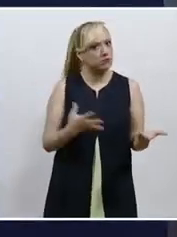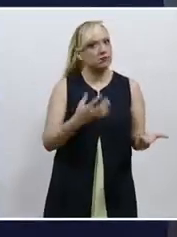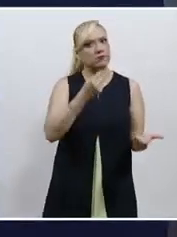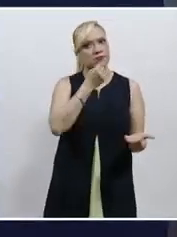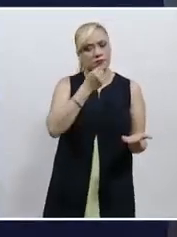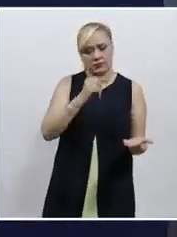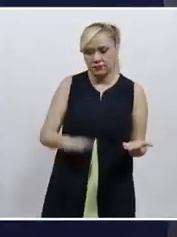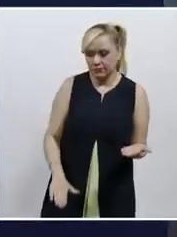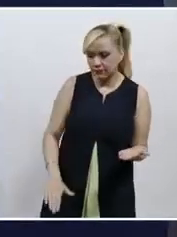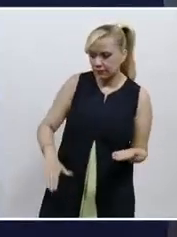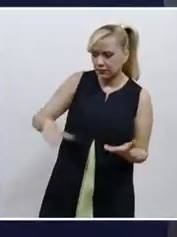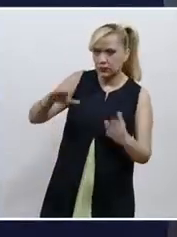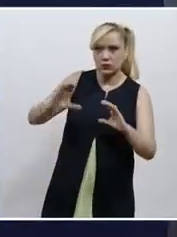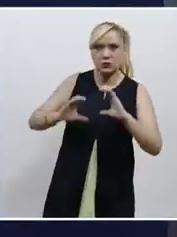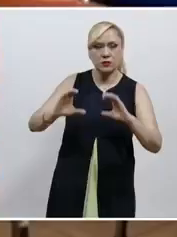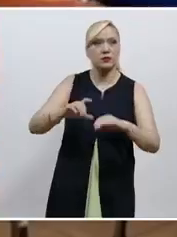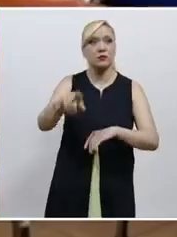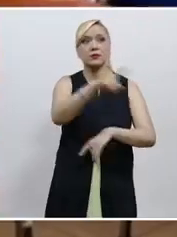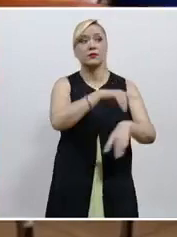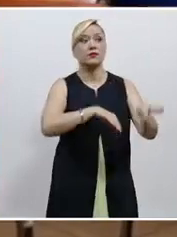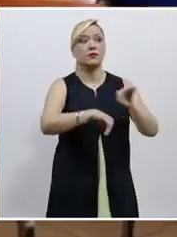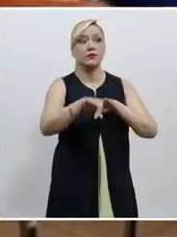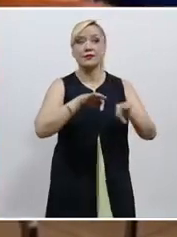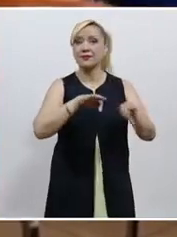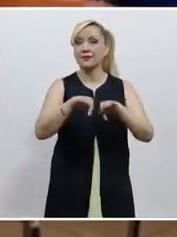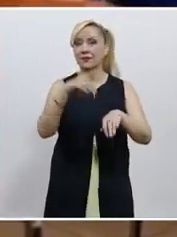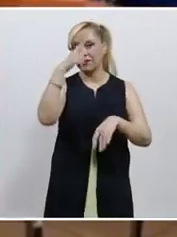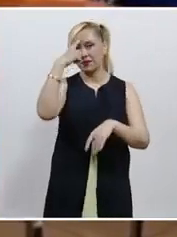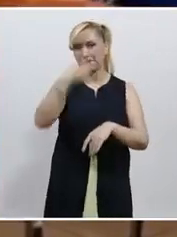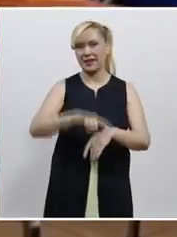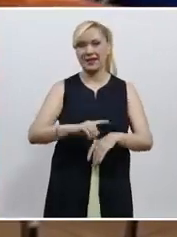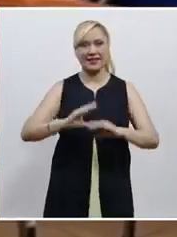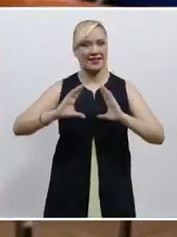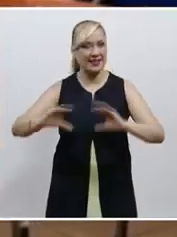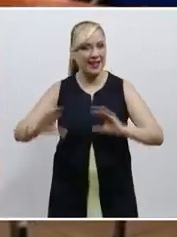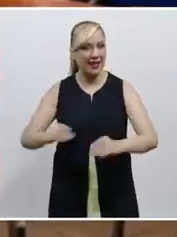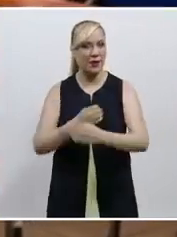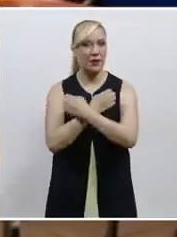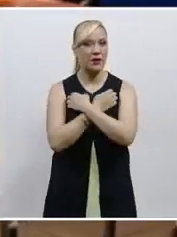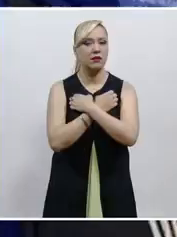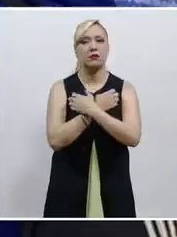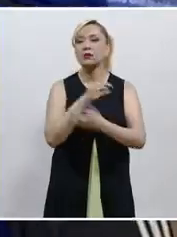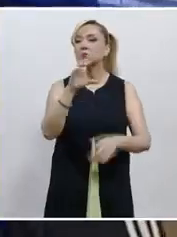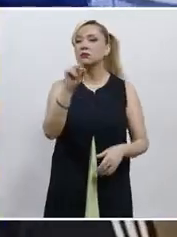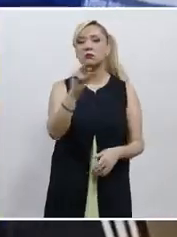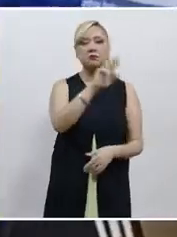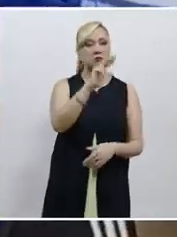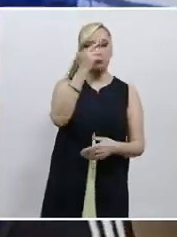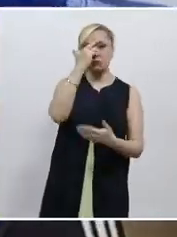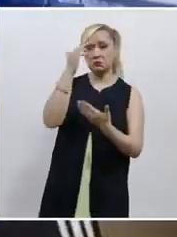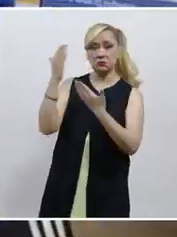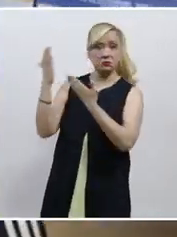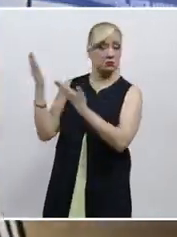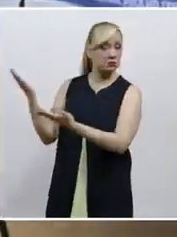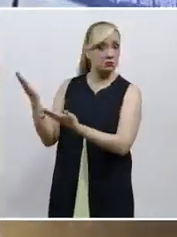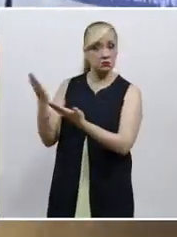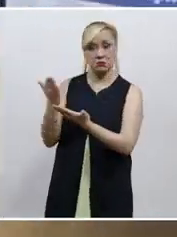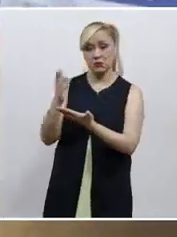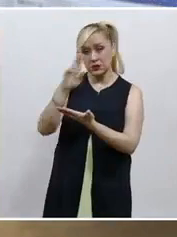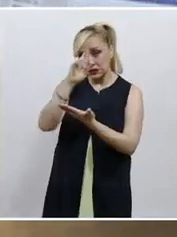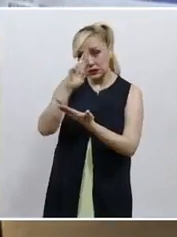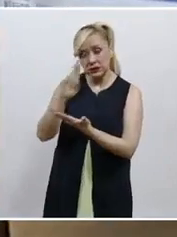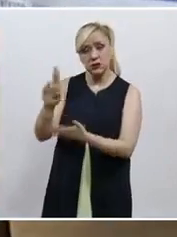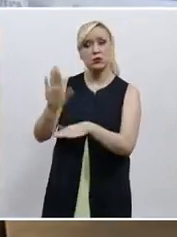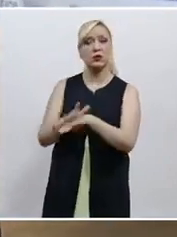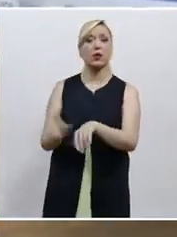niños, el trabajo de las educadoras no ha sido reconocido ni profesional ni laboralmente, lamentaron especialistas de la UNAM en el marco